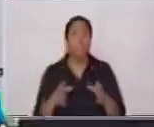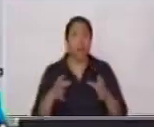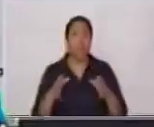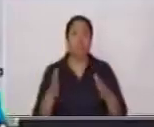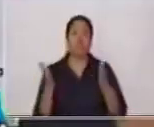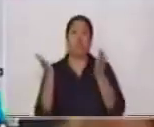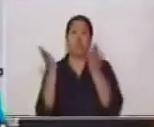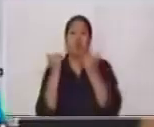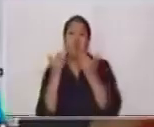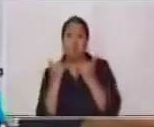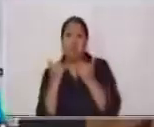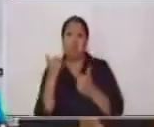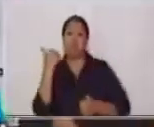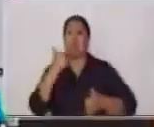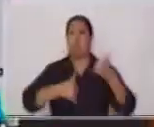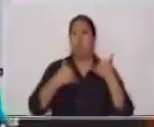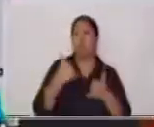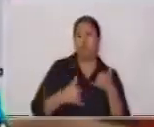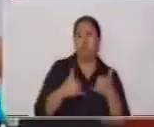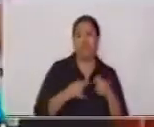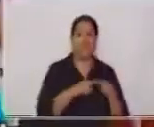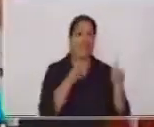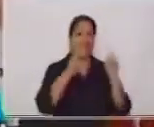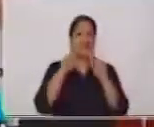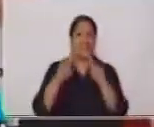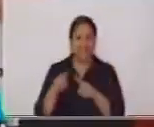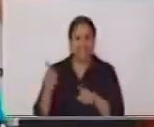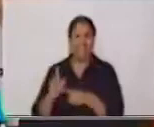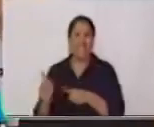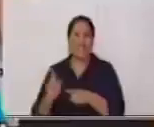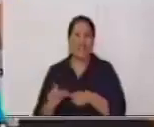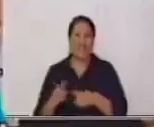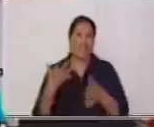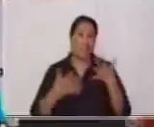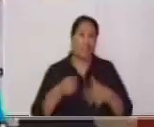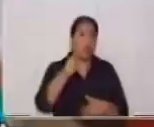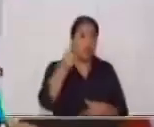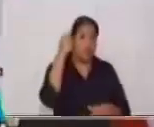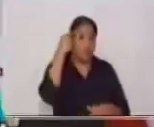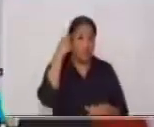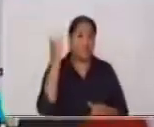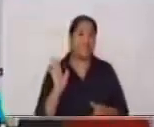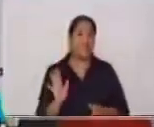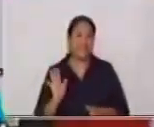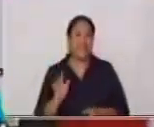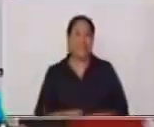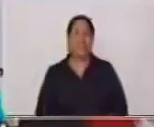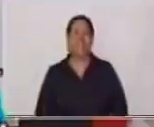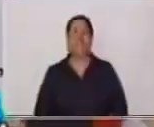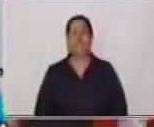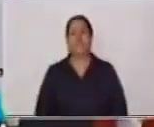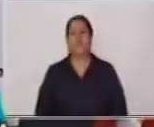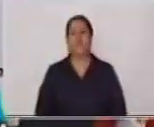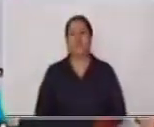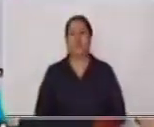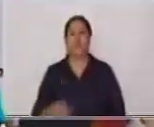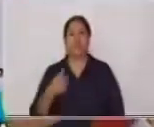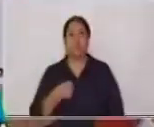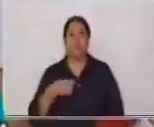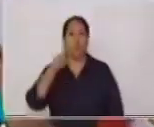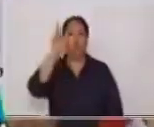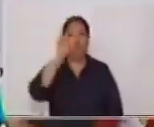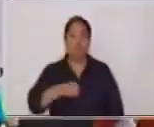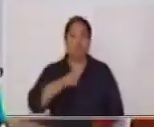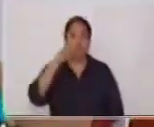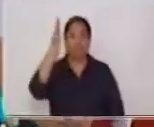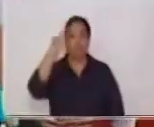juguete. Todos se nos ocurren diferentes cosas. Eso es una predicción. Para hacer una predicción tengo que saber algo del tema, o